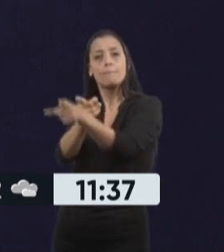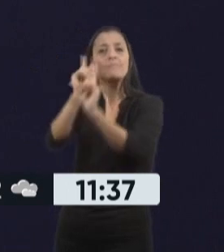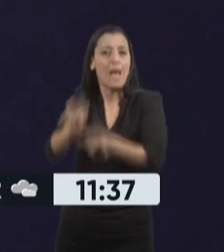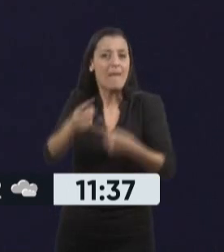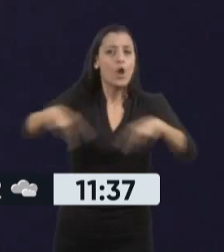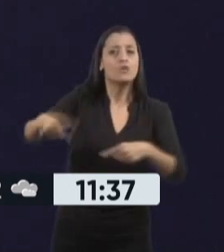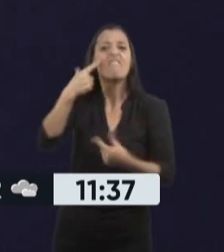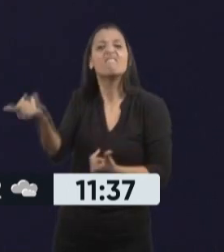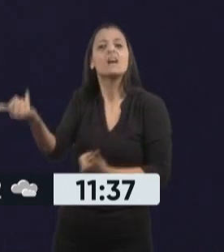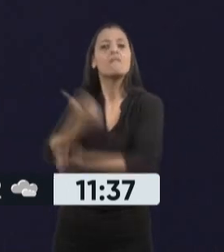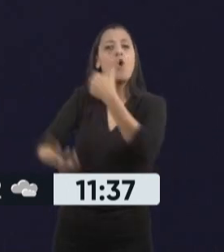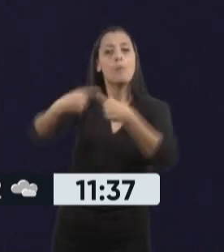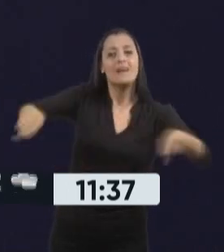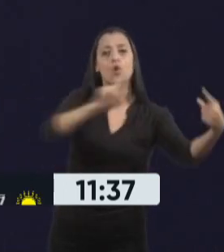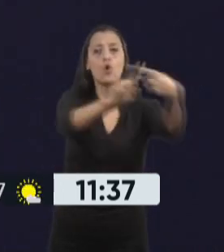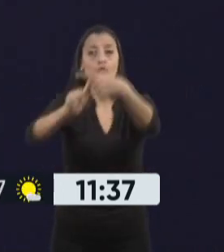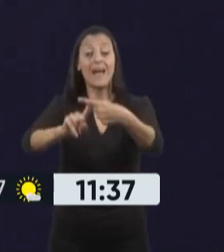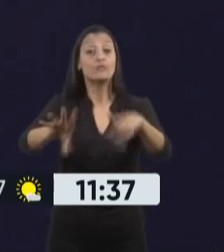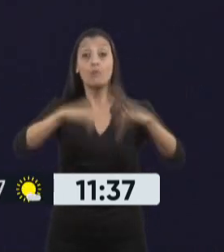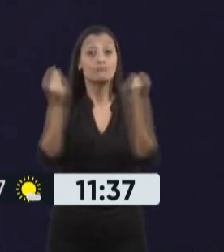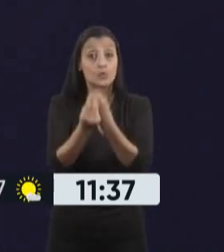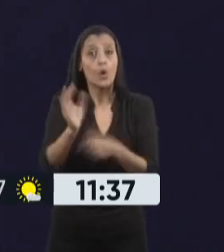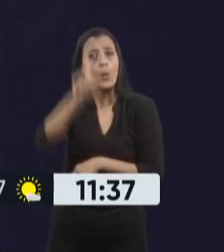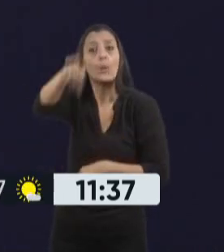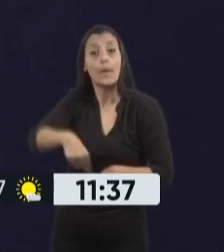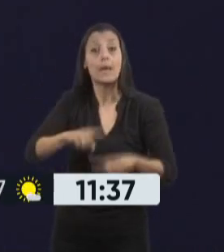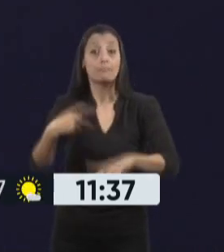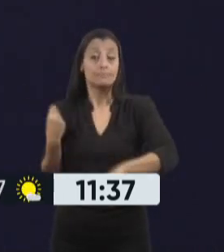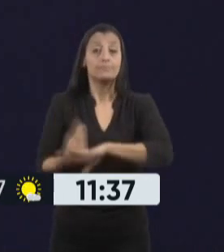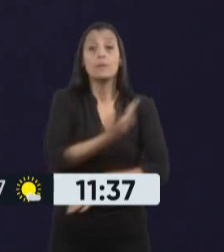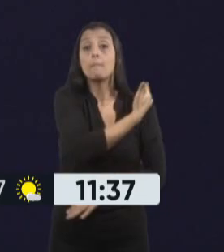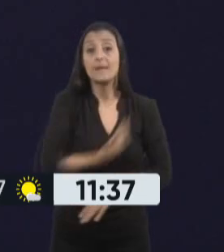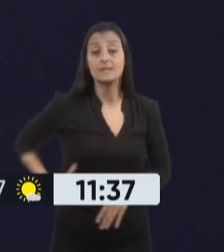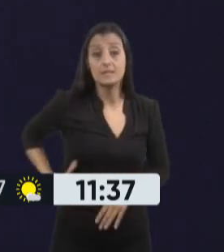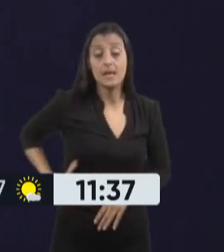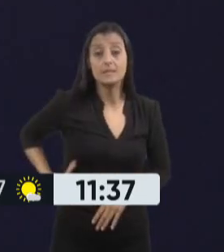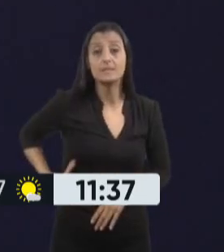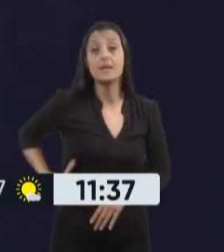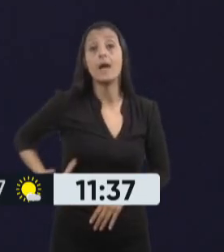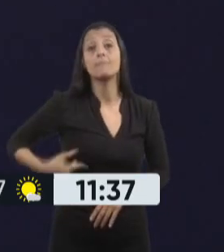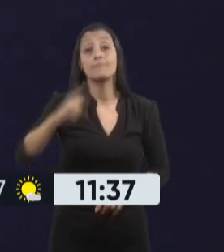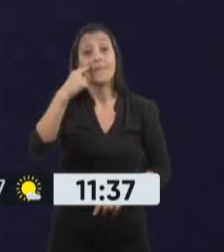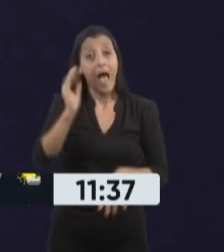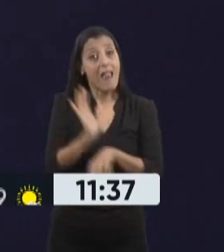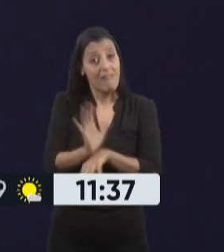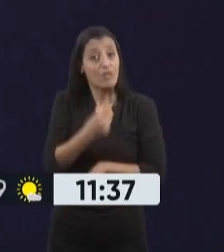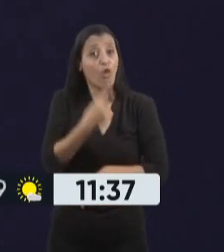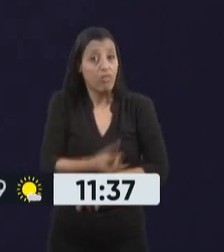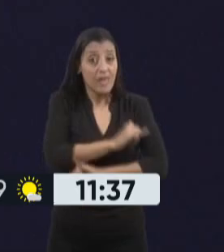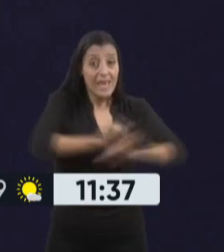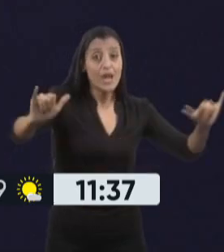influencias. A tal punto llegó esa decadencia que cuando asumió la presidencia el profesor Fernández en el 2019 dijo